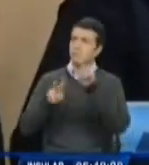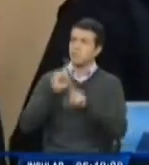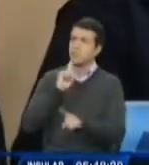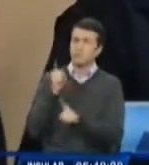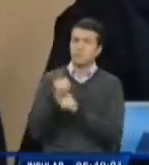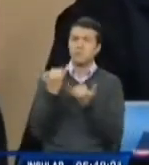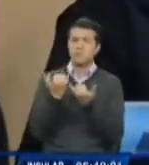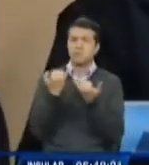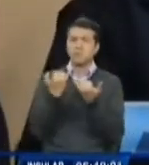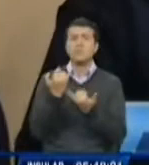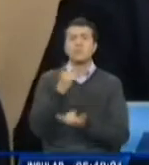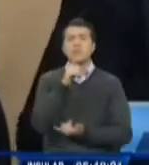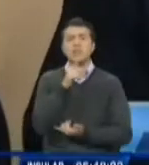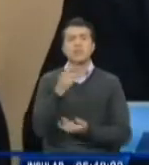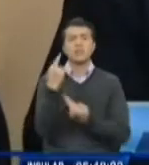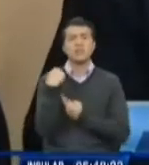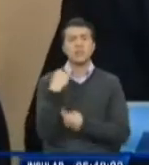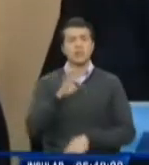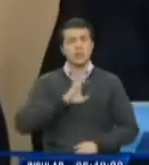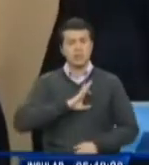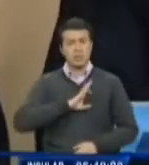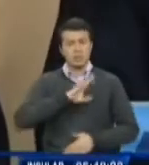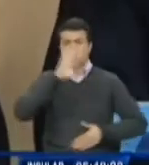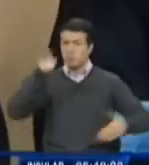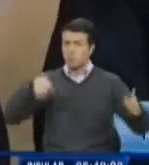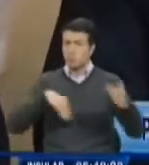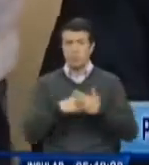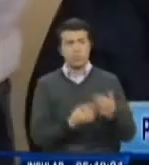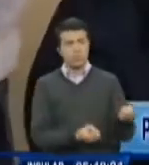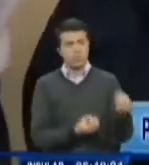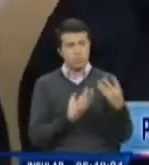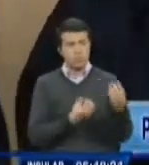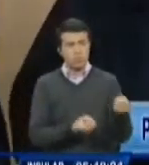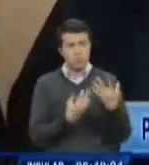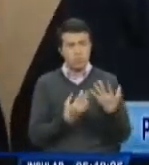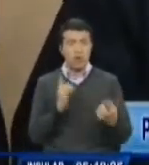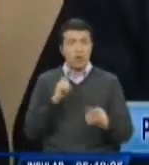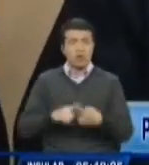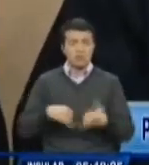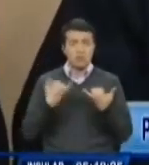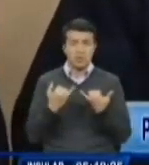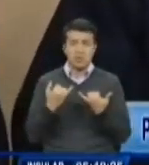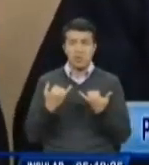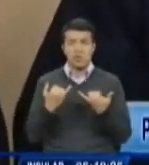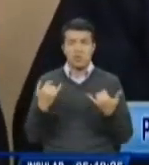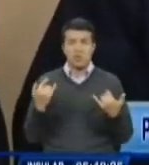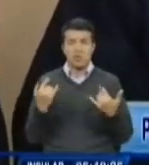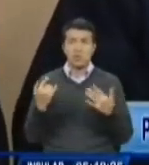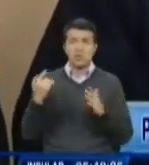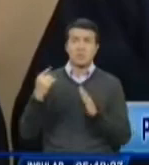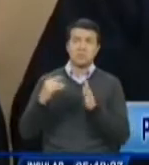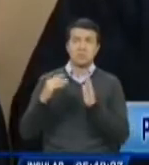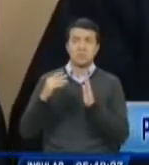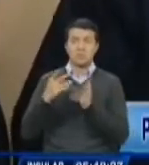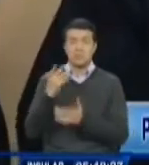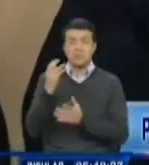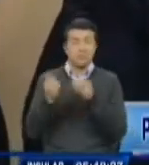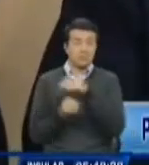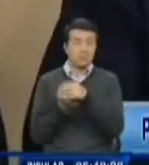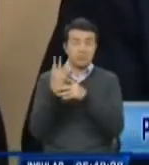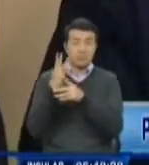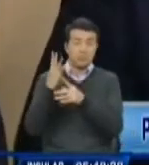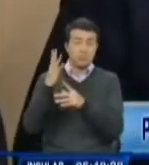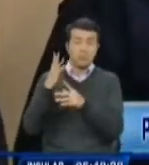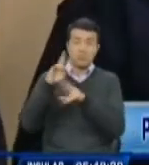son analizados por técnicos que nos dan la información hasta el momento no ha habido una variación de la situación